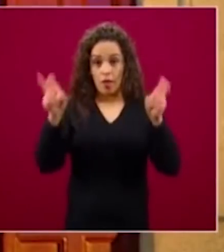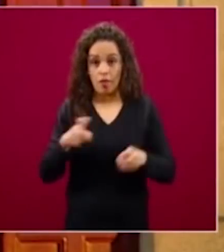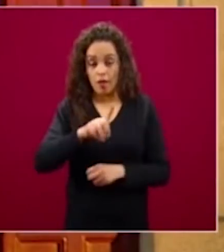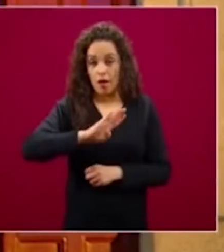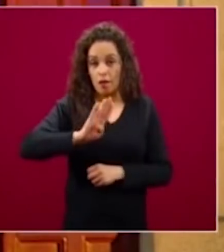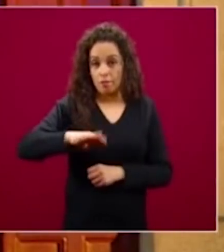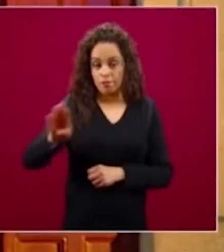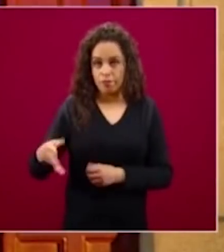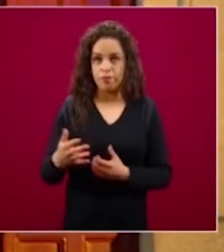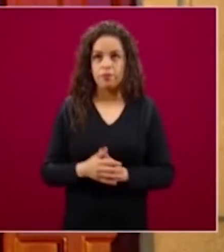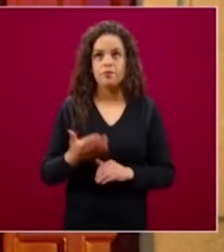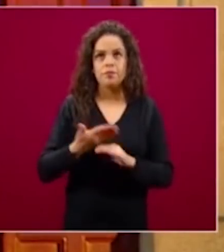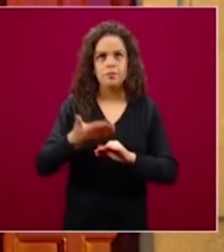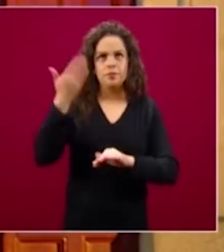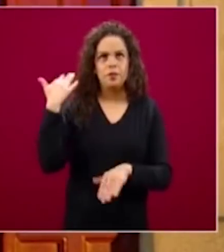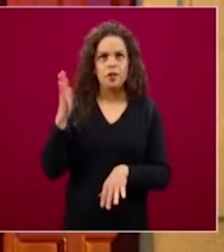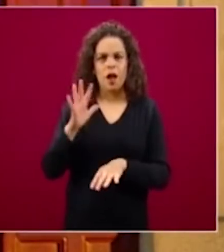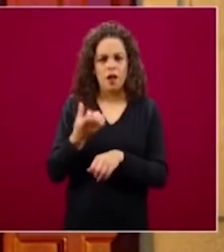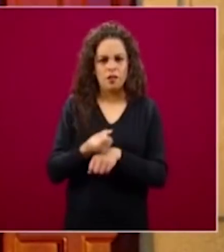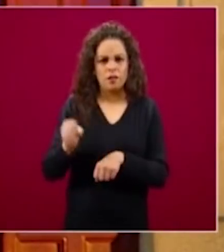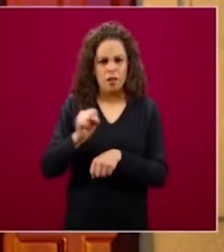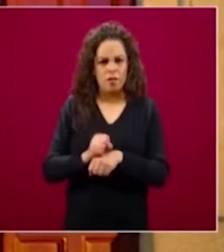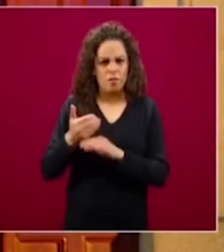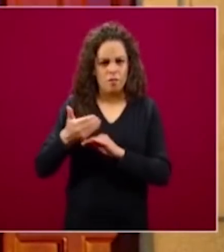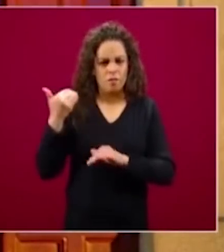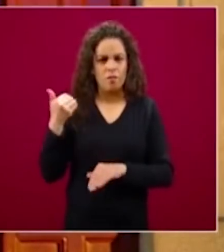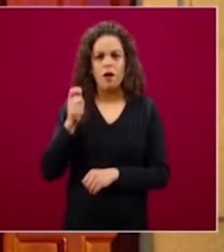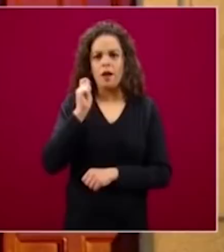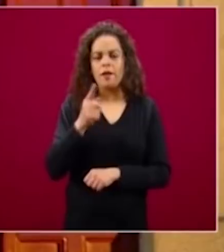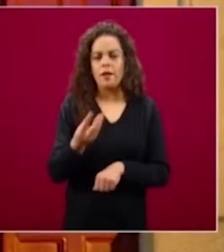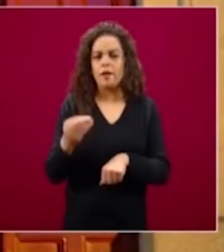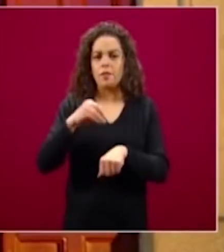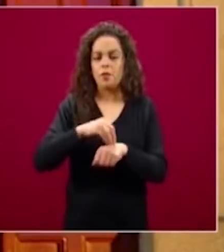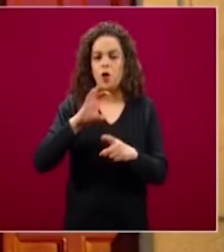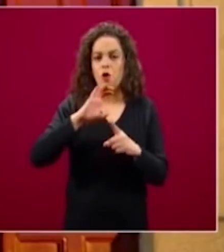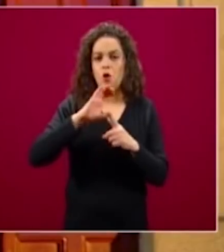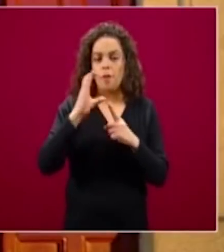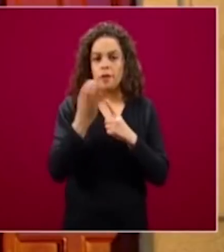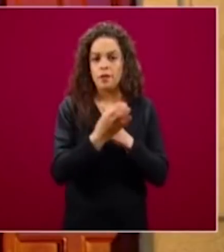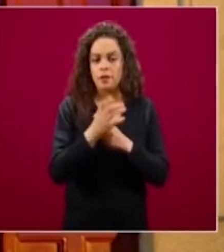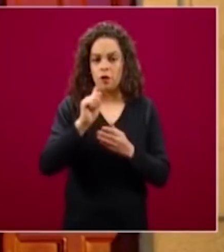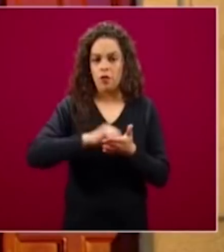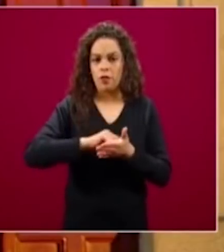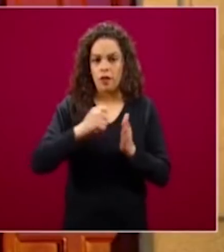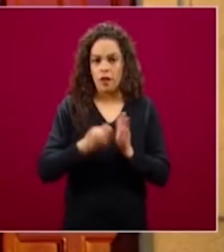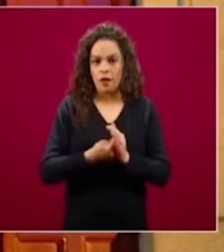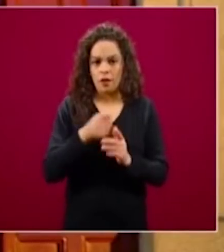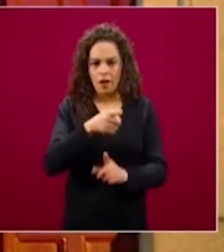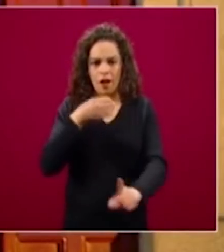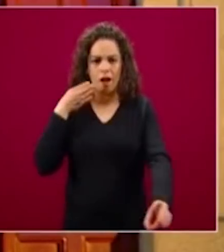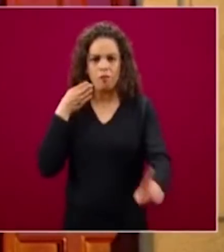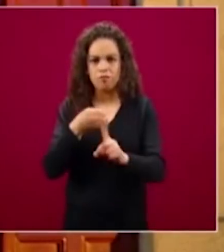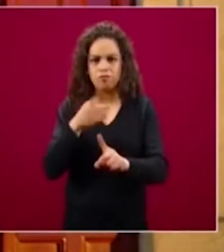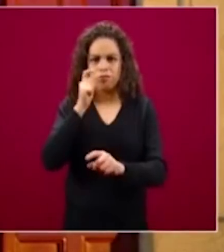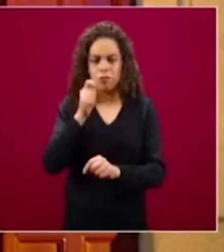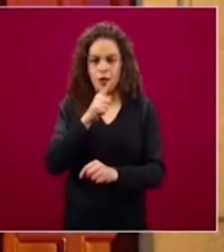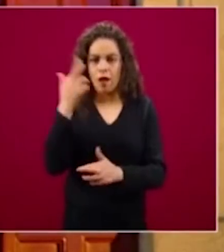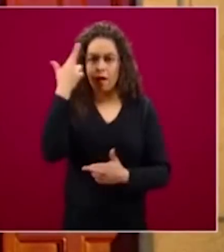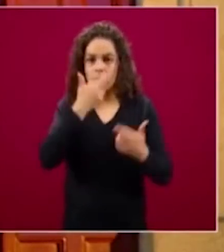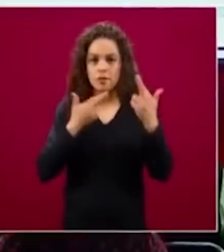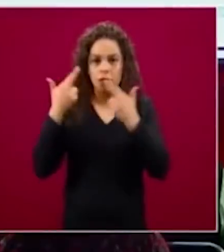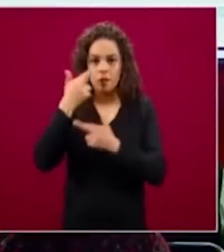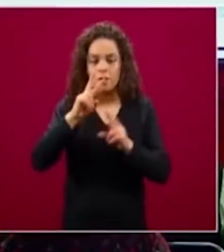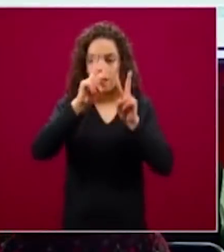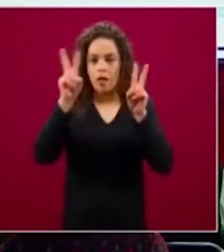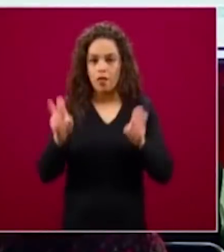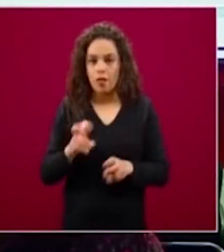desde hace varias semanas una comisión técnica que específicamente está revisando métodos complementarios